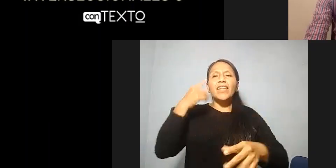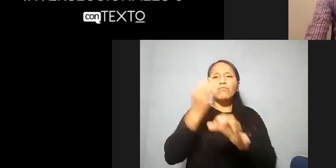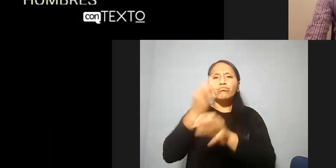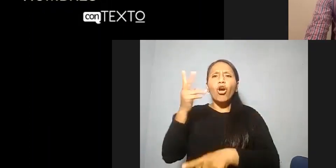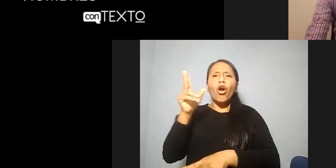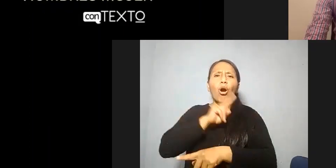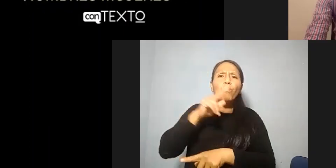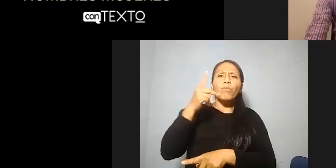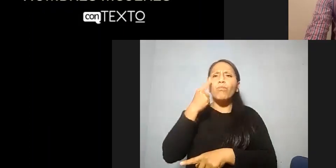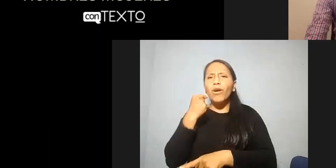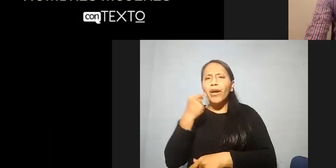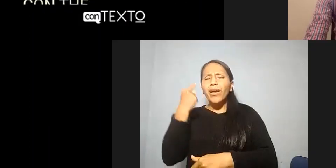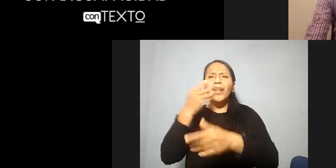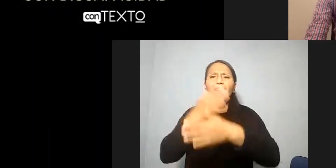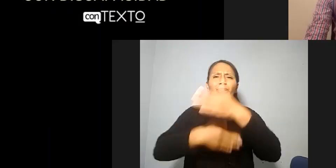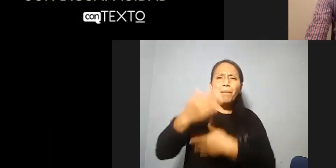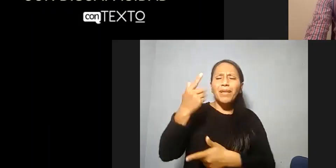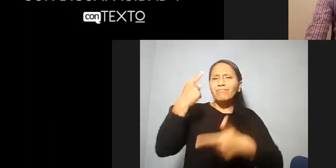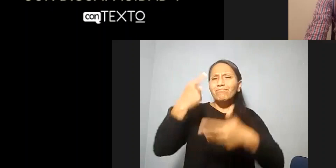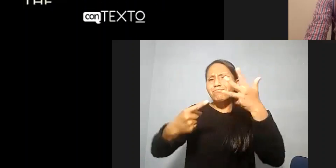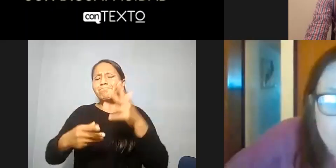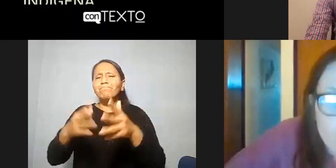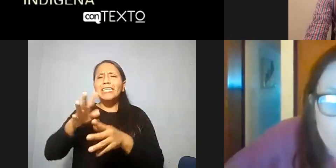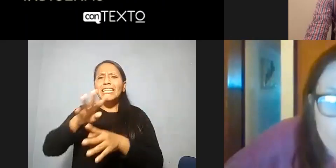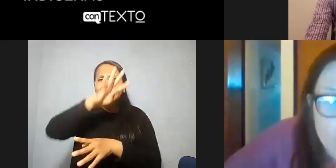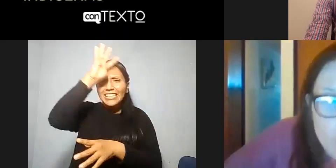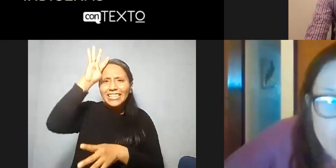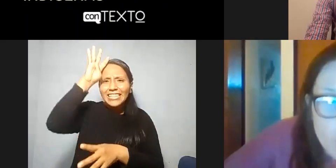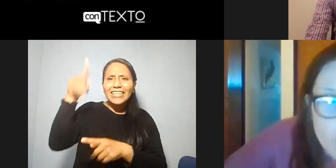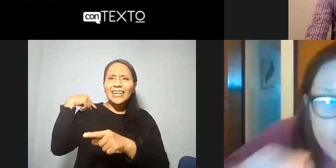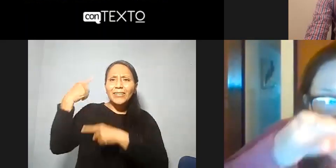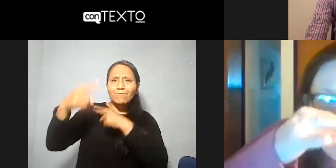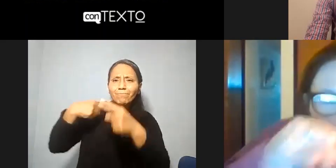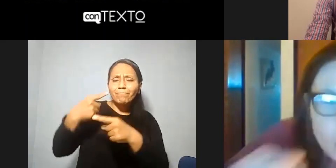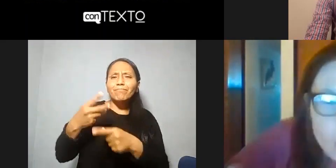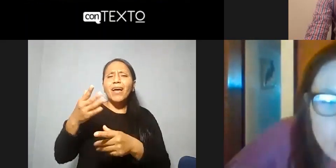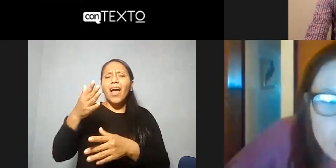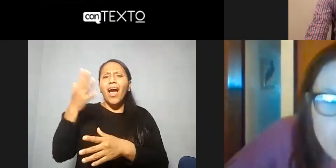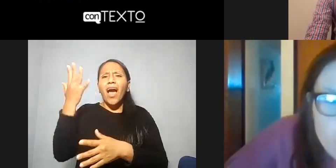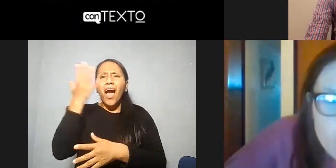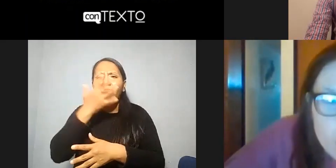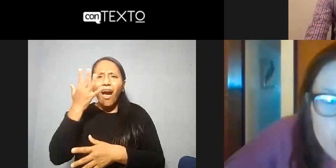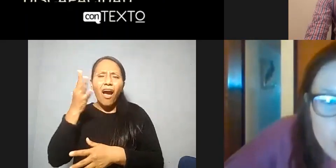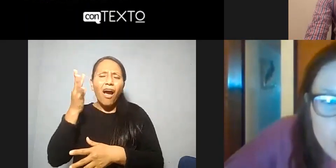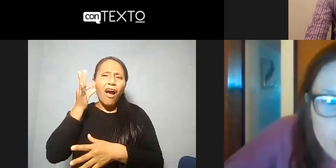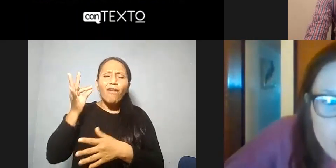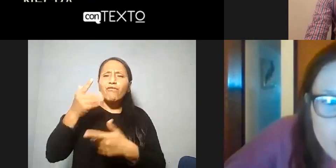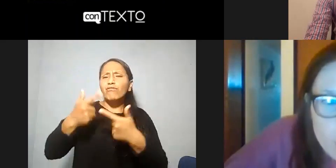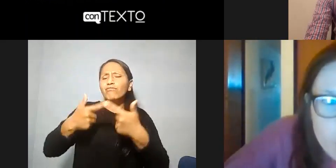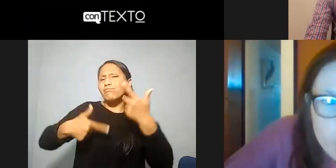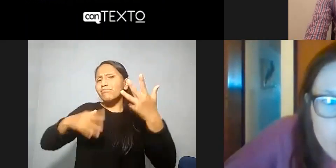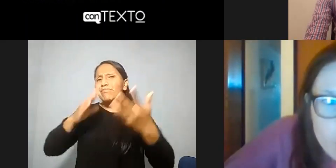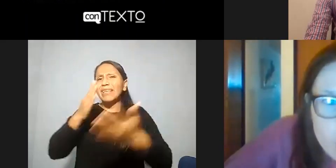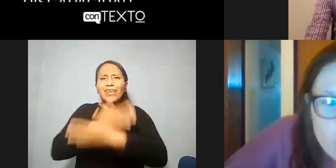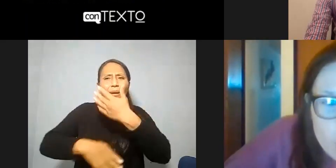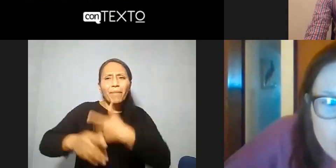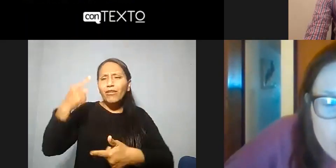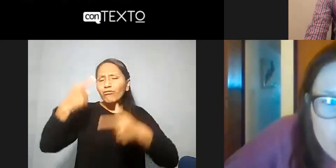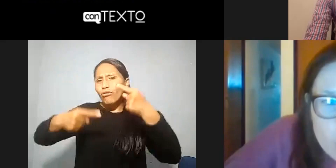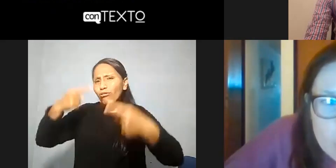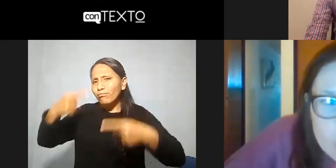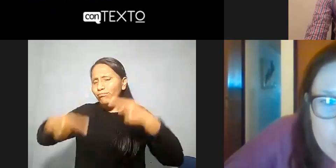mujeres con discapacidad, indígenas con discapacidad, afros con discapacidad, afros o negros con discapacidad,